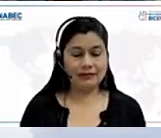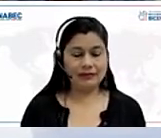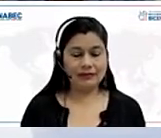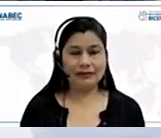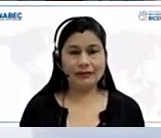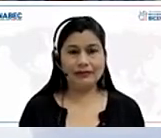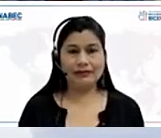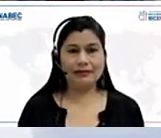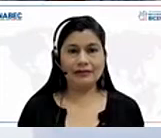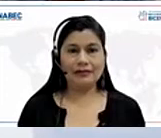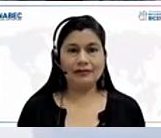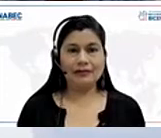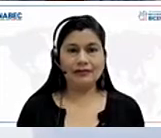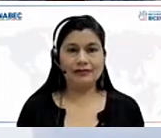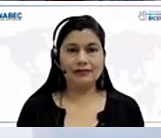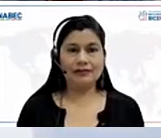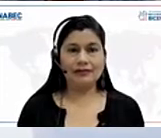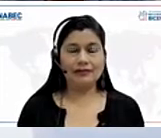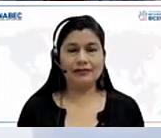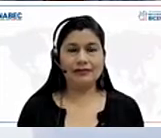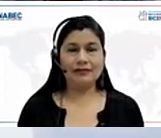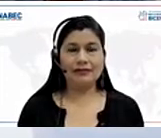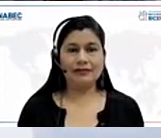que puede que no llegue a